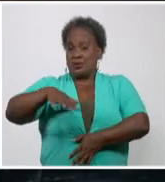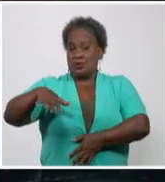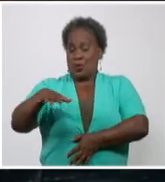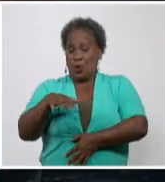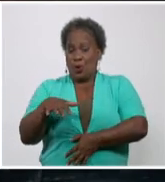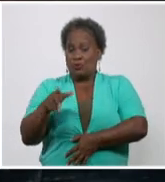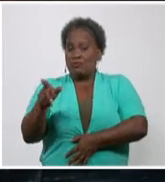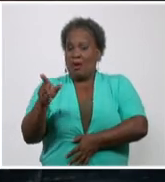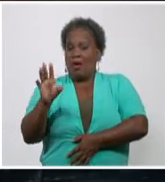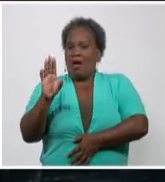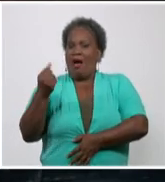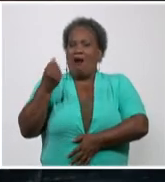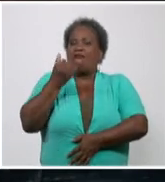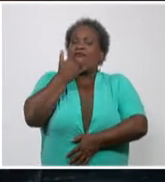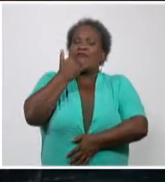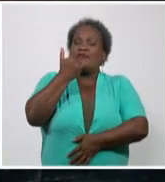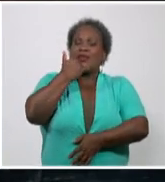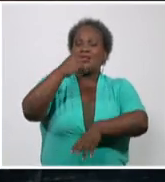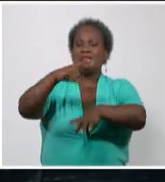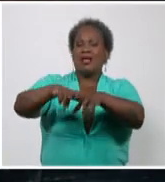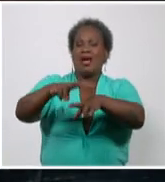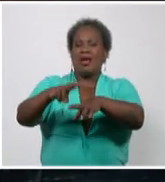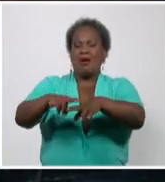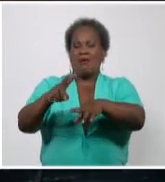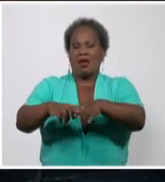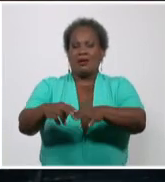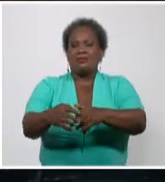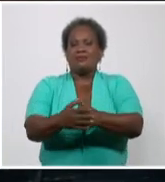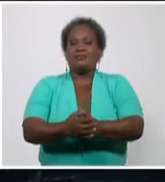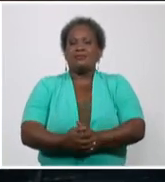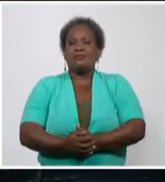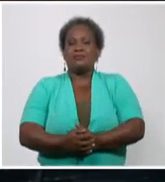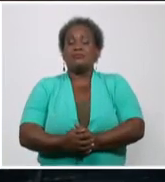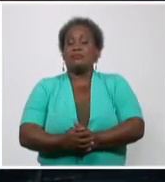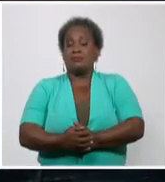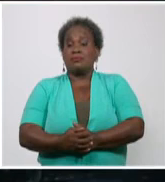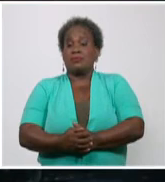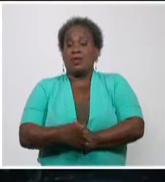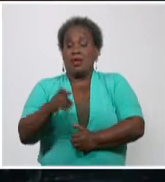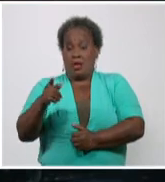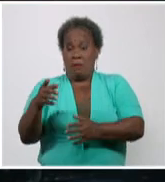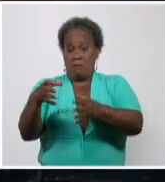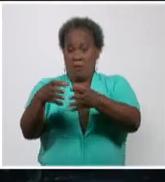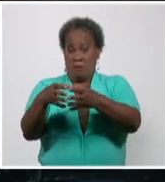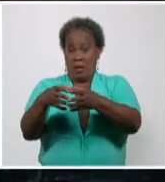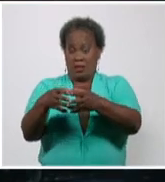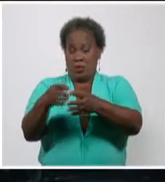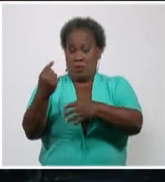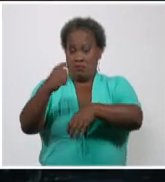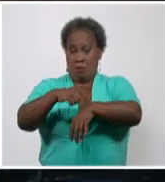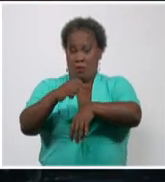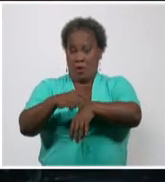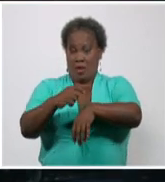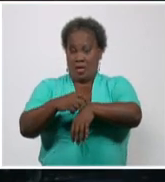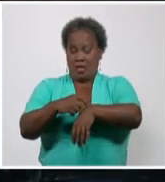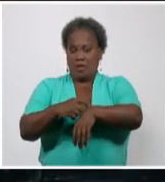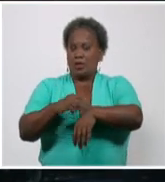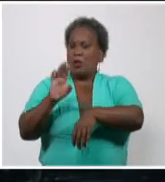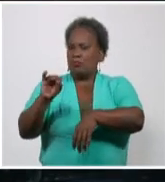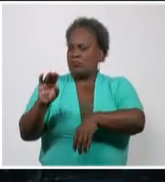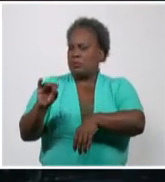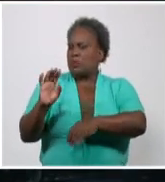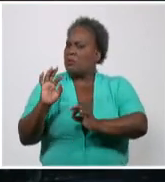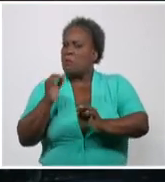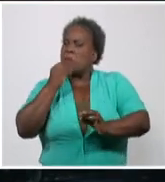Habana. Un primer medidor de conducta a tener en cuenta. El ELN, por su parte, en un primer momento no desmiente el asunto y poco